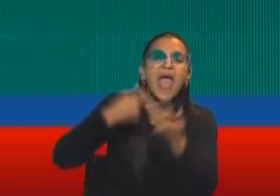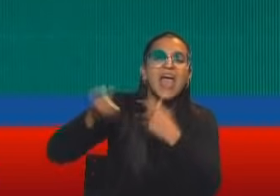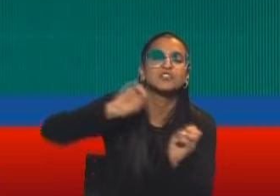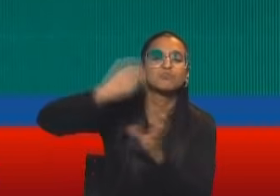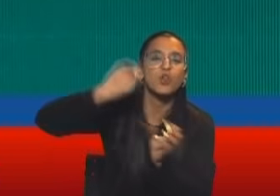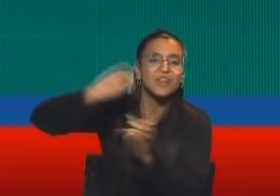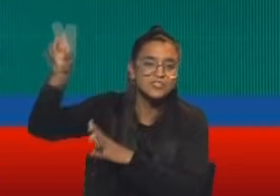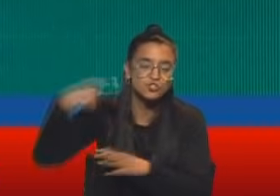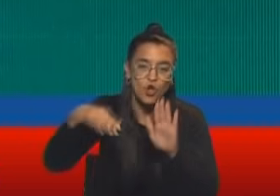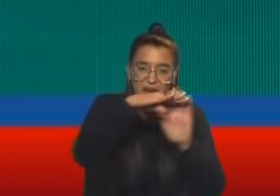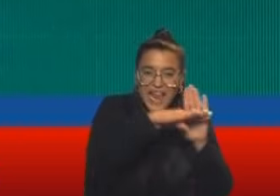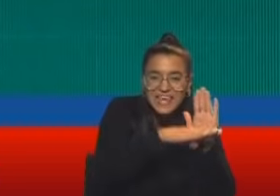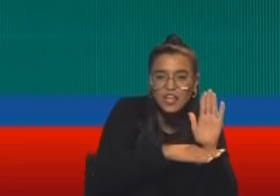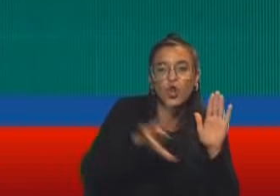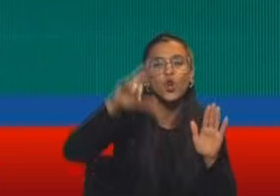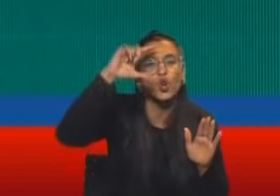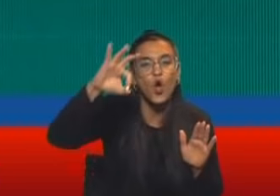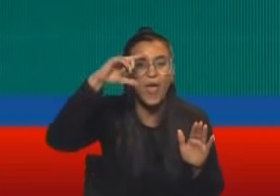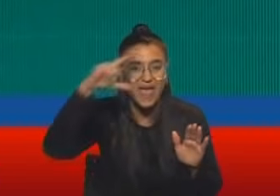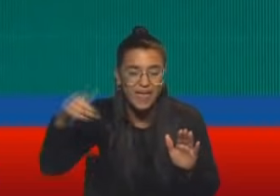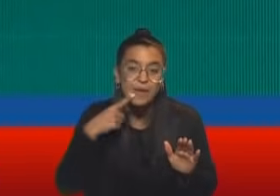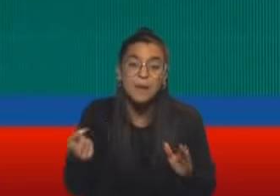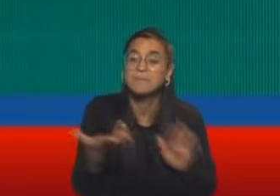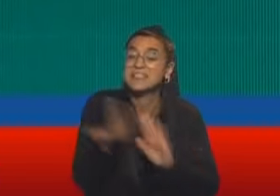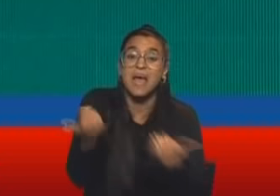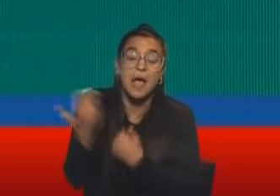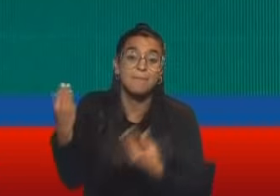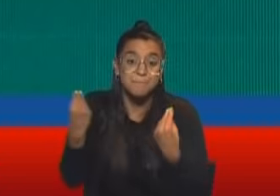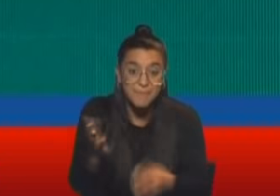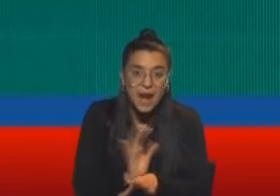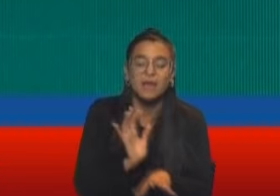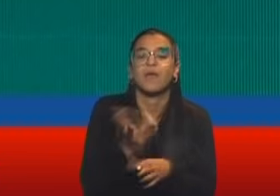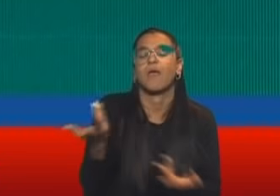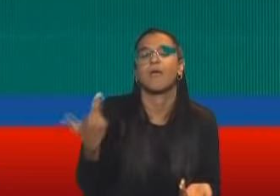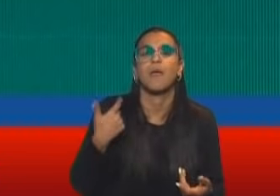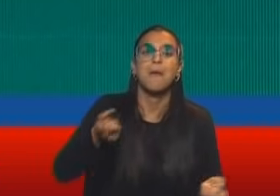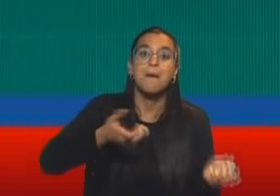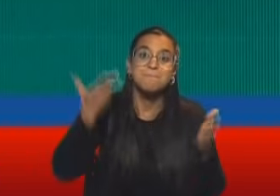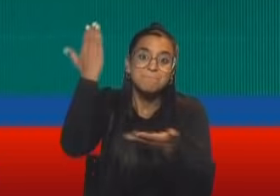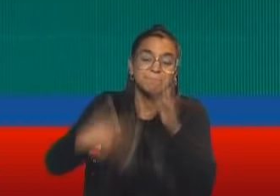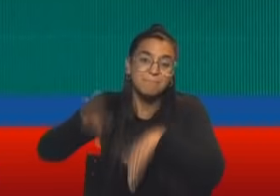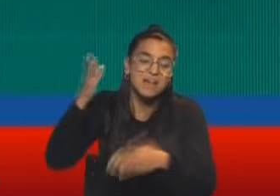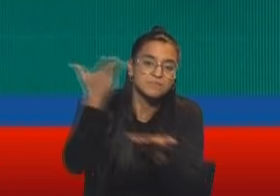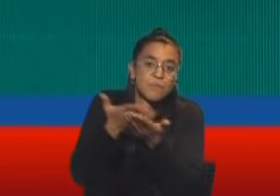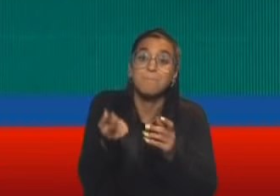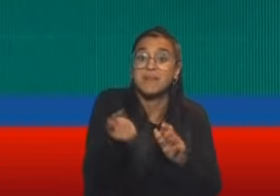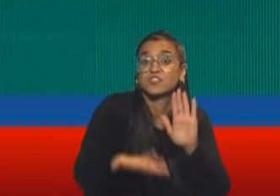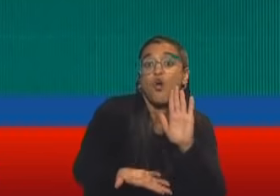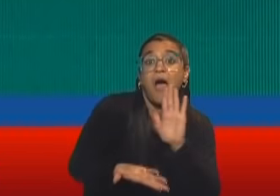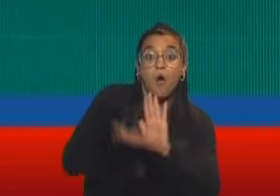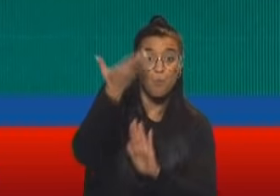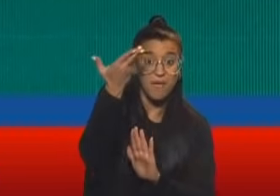habían establecido en el año 2008. ¿Para qué? Justamente para que cuidar que una mayor demanda internacional o el aumento de los precios a